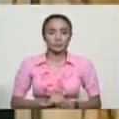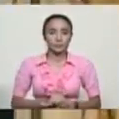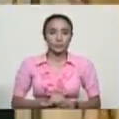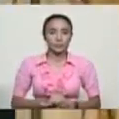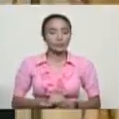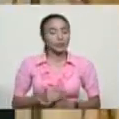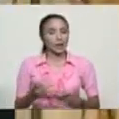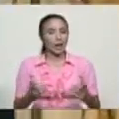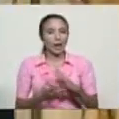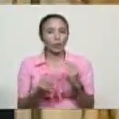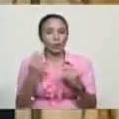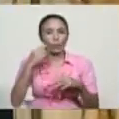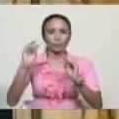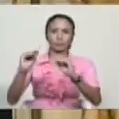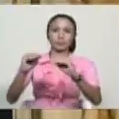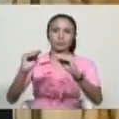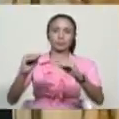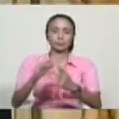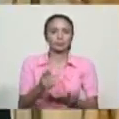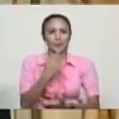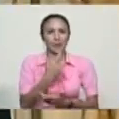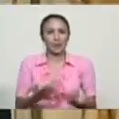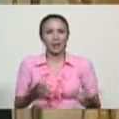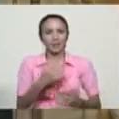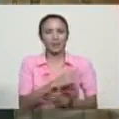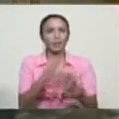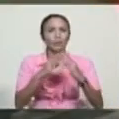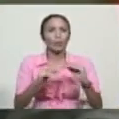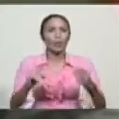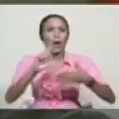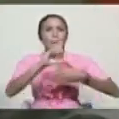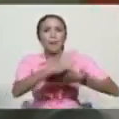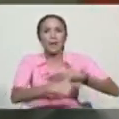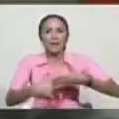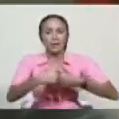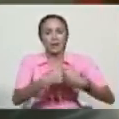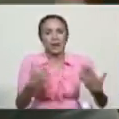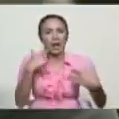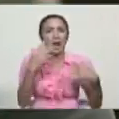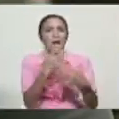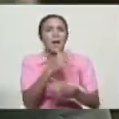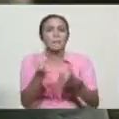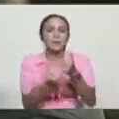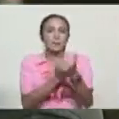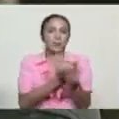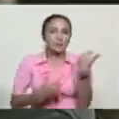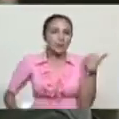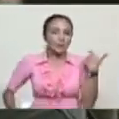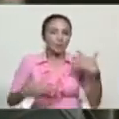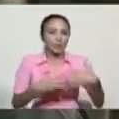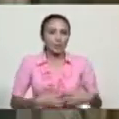Tremendo poder de convocatoria que yo tengo, pues, en Centroamérica. Mike Pence.